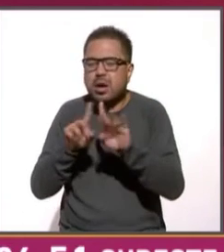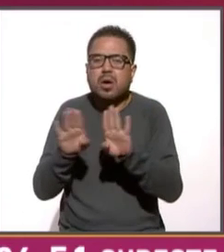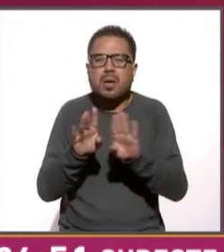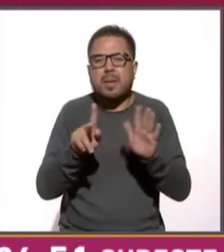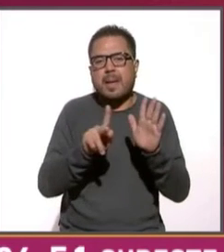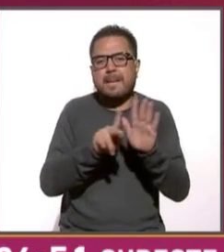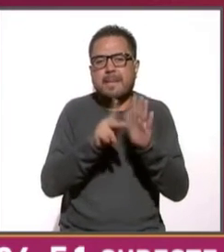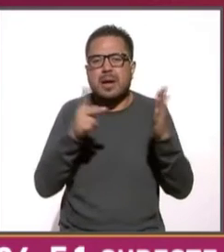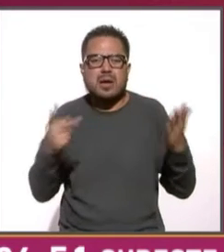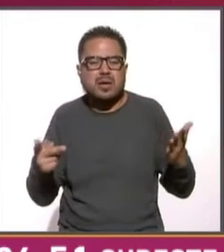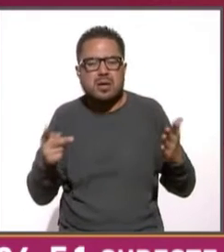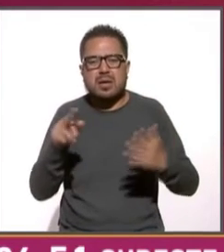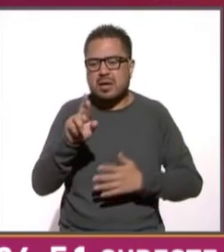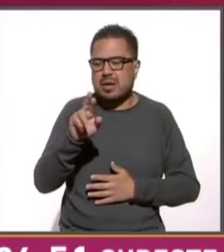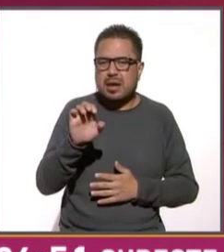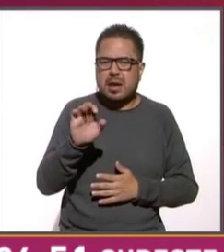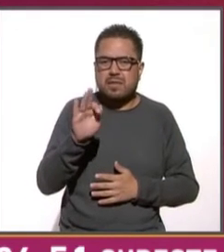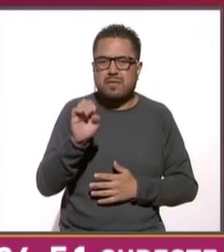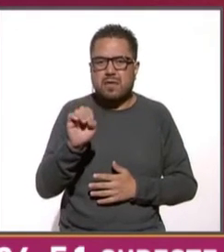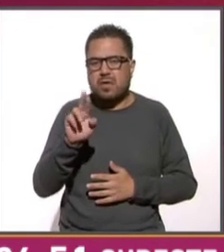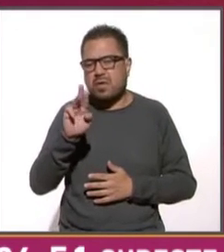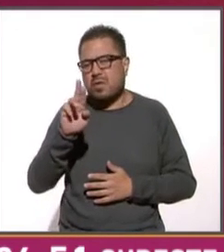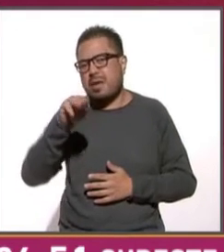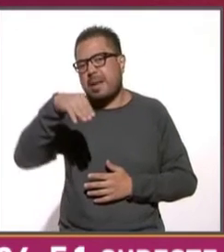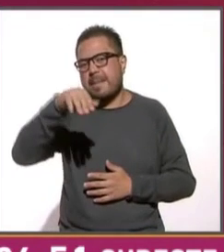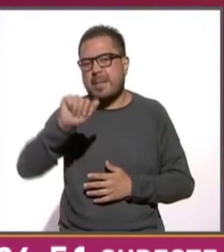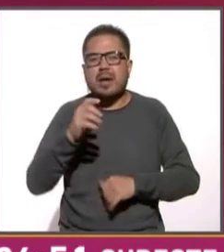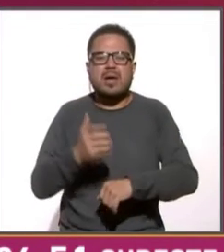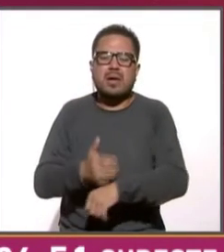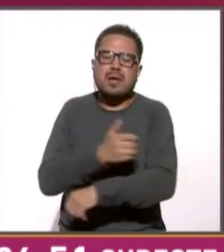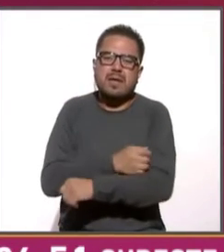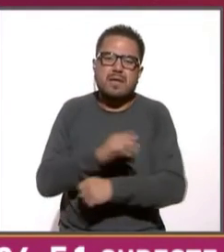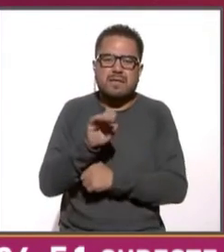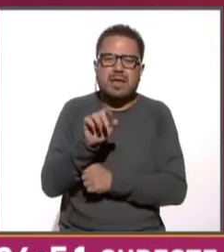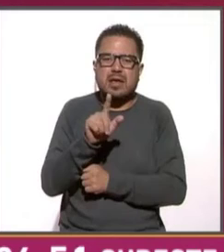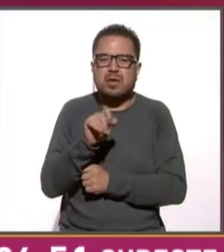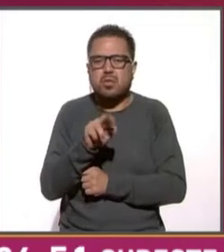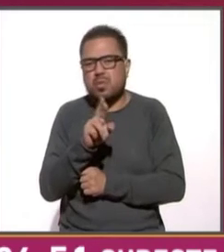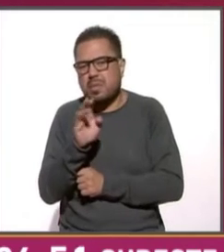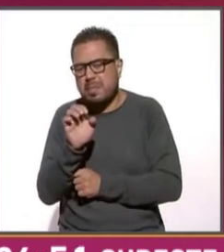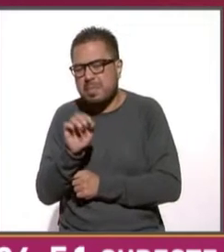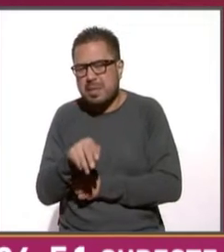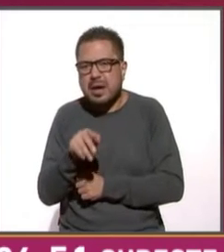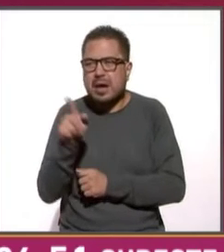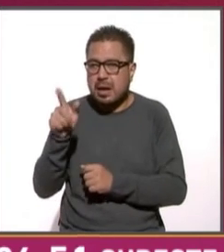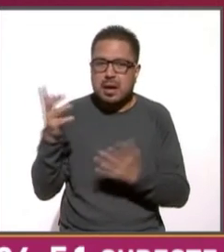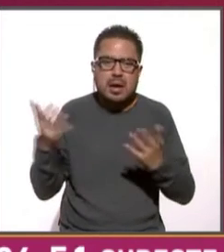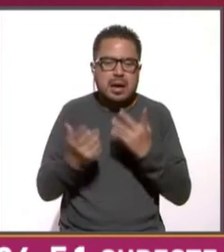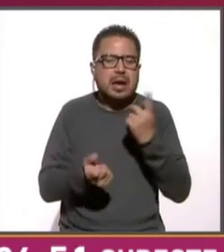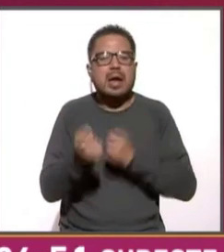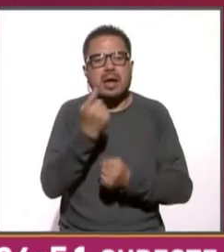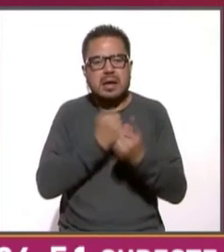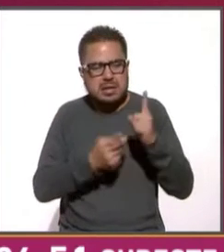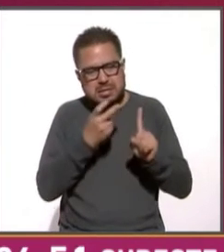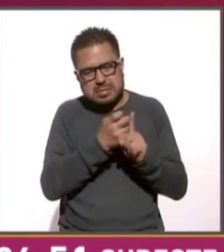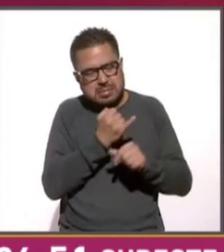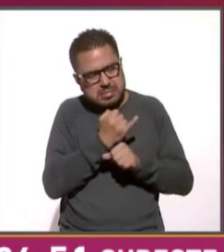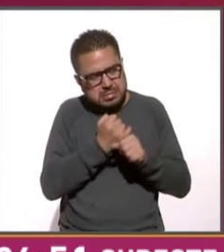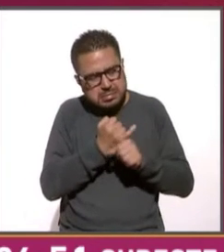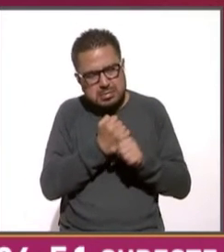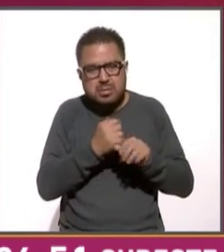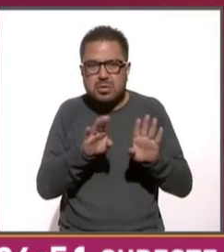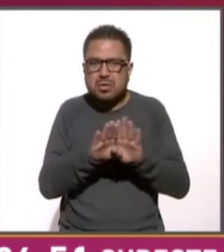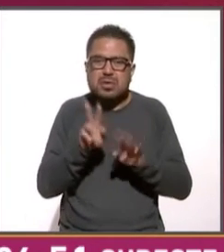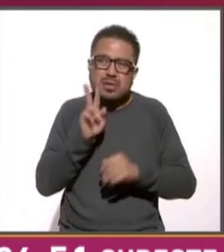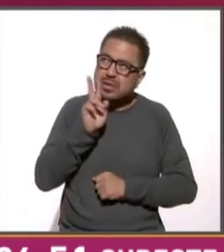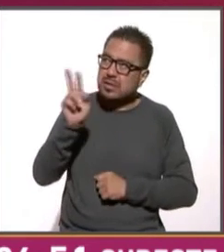periódico Reforma o un colega, Verumen, estuvo haciendo algunas de estas mediciones. Como